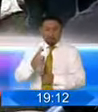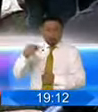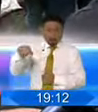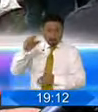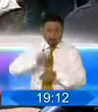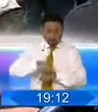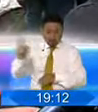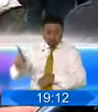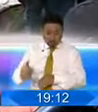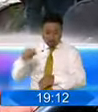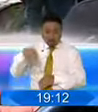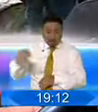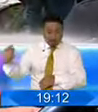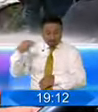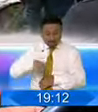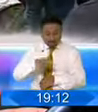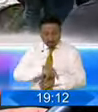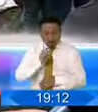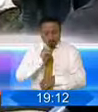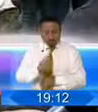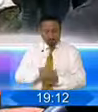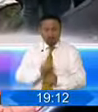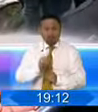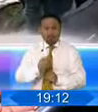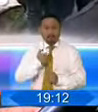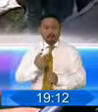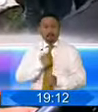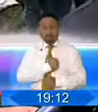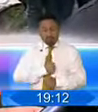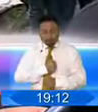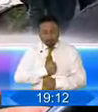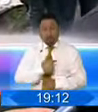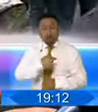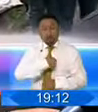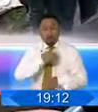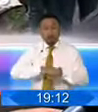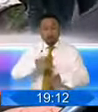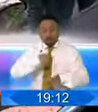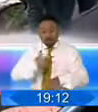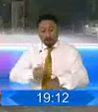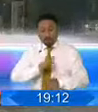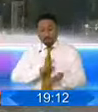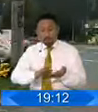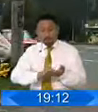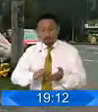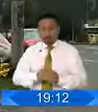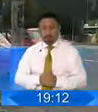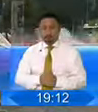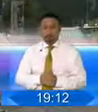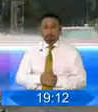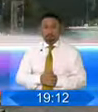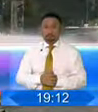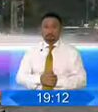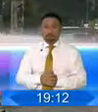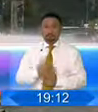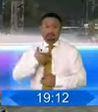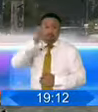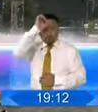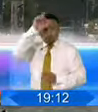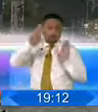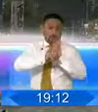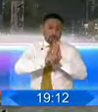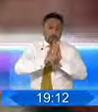haga de corazón y decir, vea, lo siento mucho, yo lo hice, lo siento, estoy arrepentido. No conocen de leyes, pero presumen